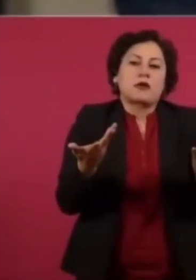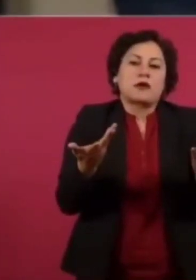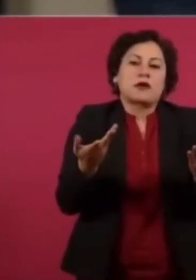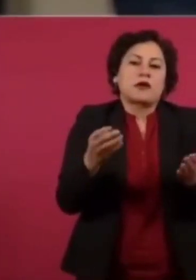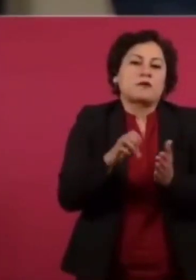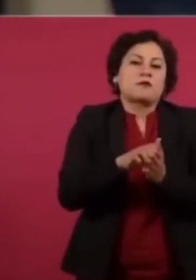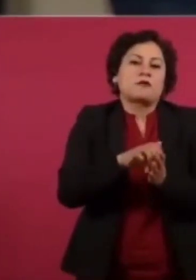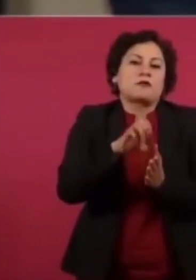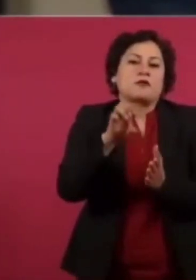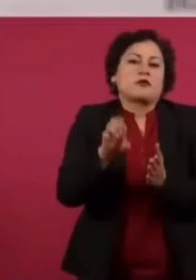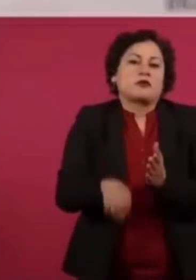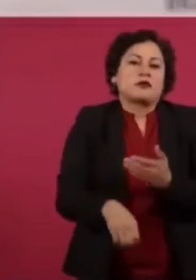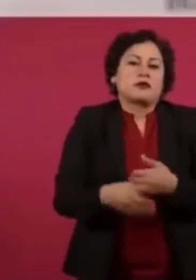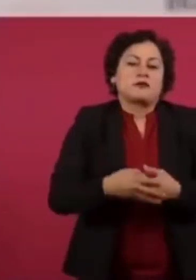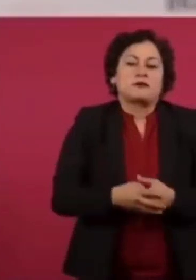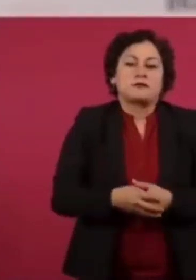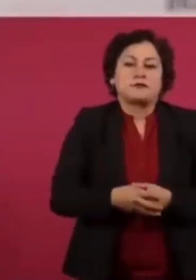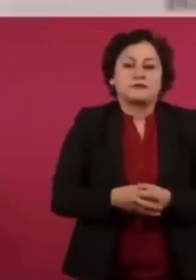Y ahora ya no vas a hablar tabasqueño.